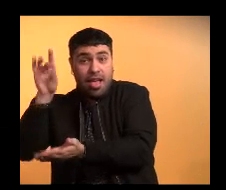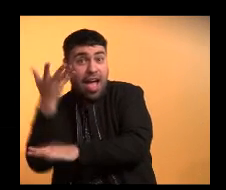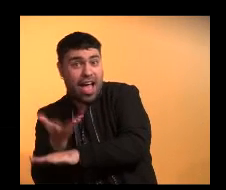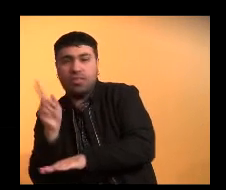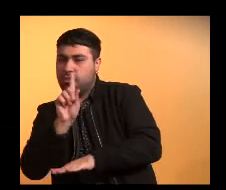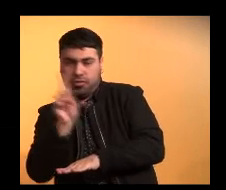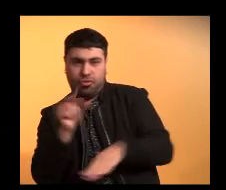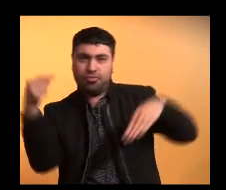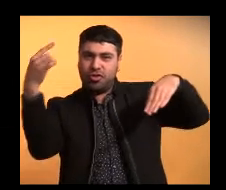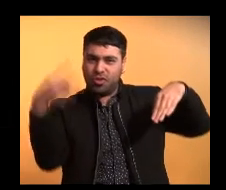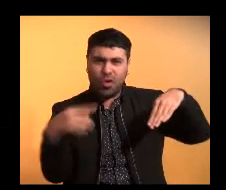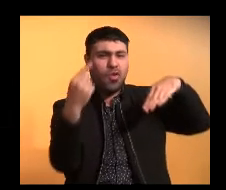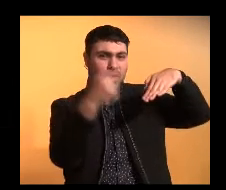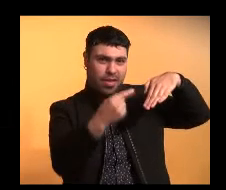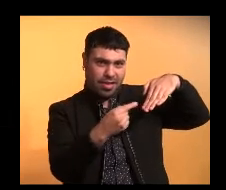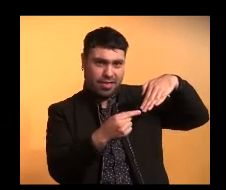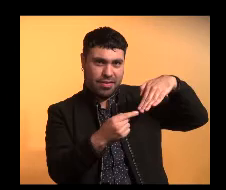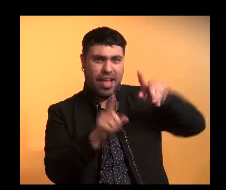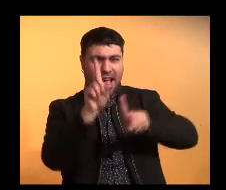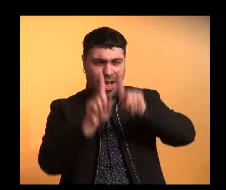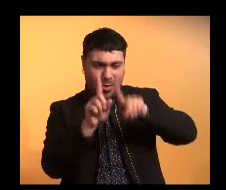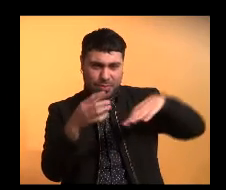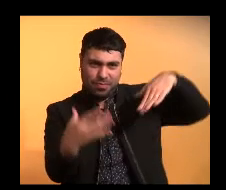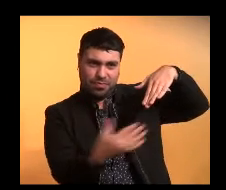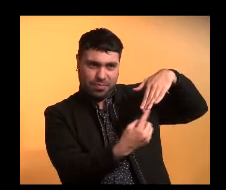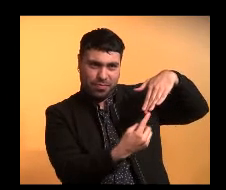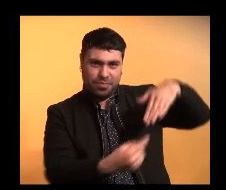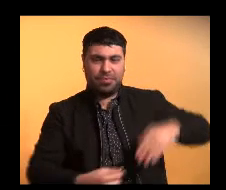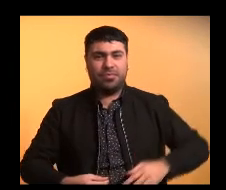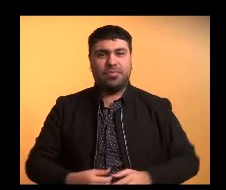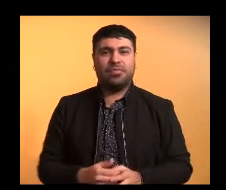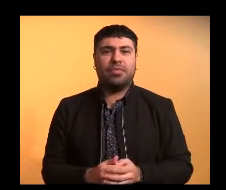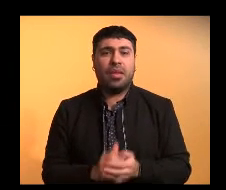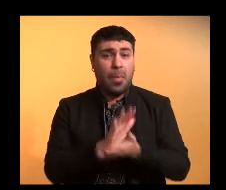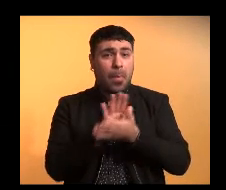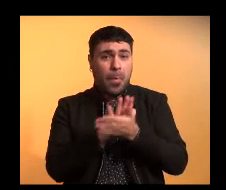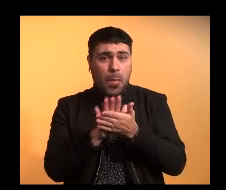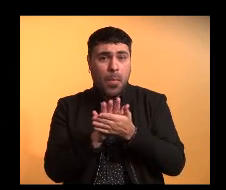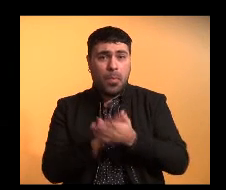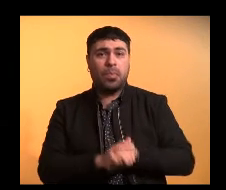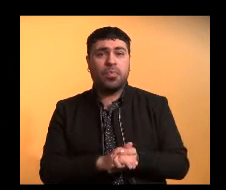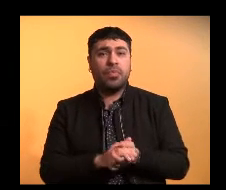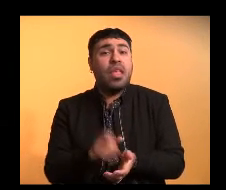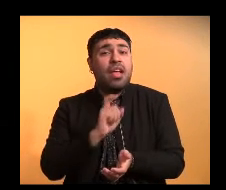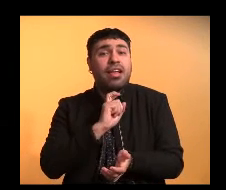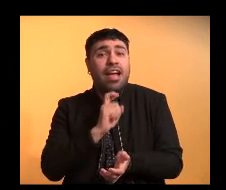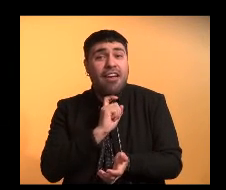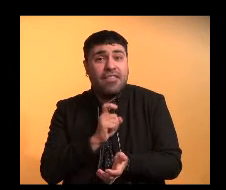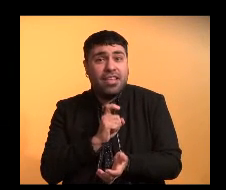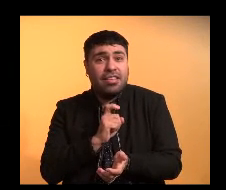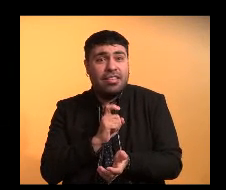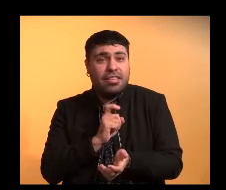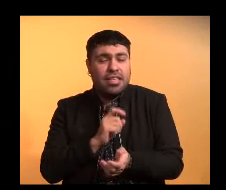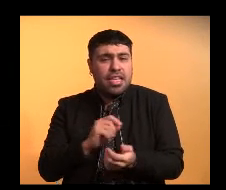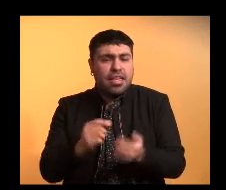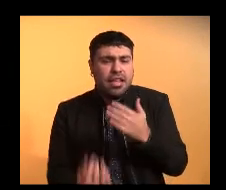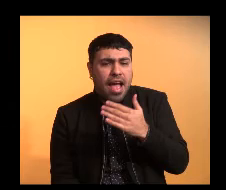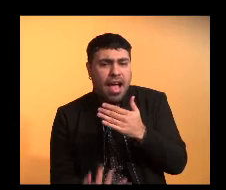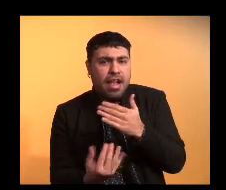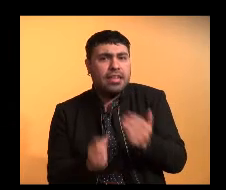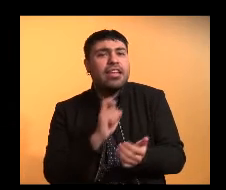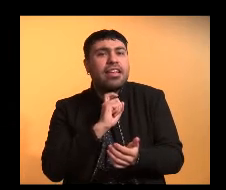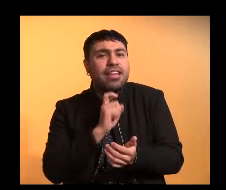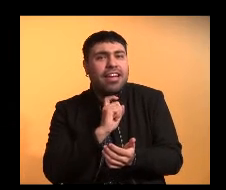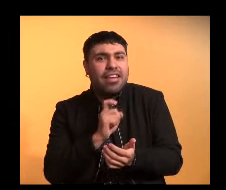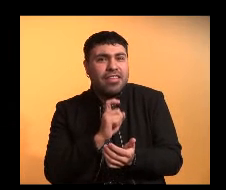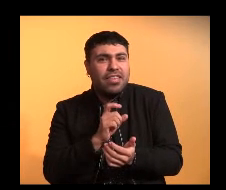es única de ese continente. Y dentro de los 3 grupos, las algas cafés son las que tienen el mayor porcentaje de endemismo.